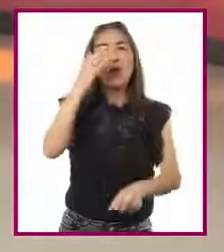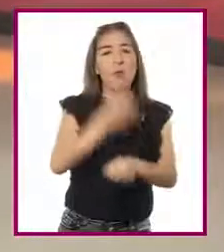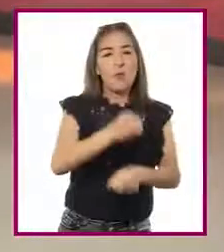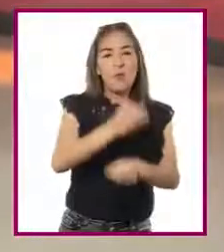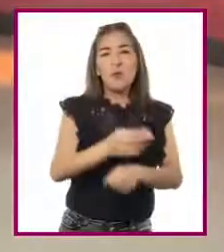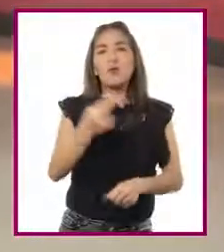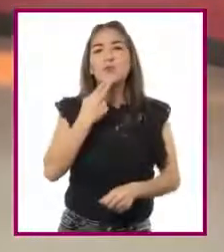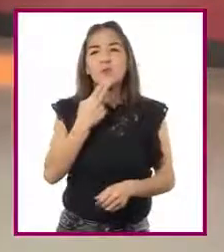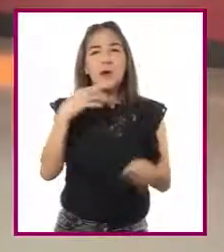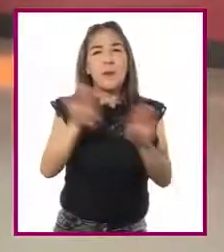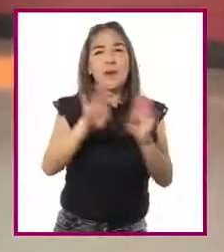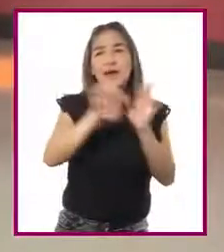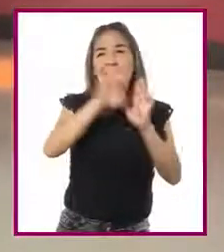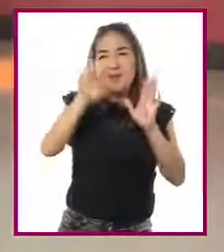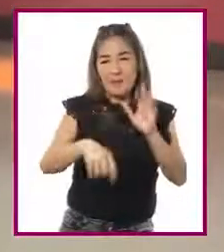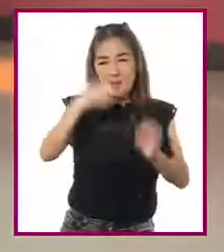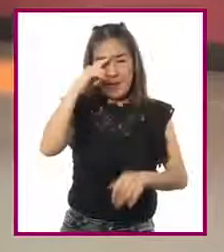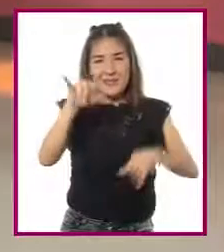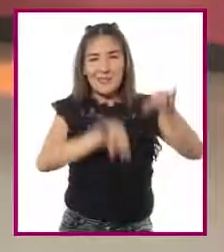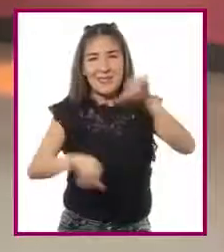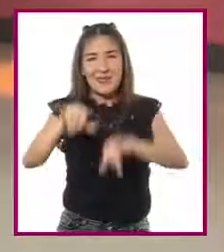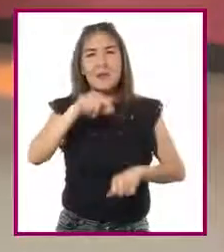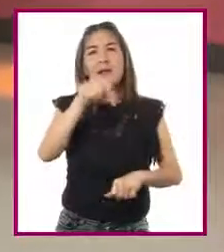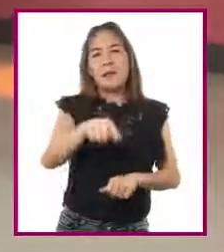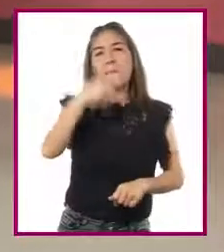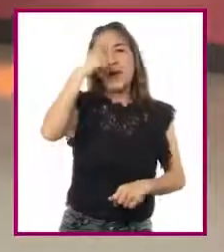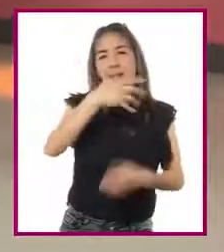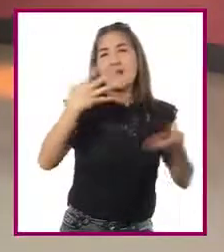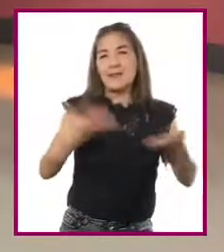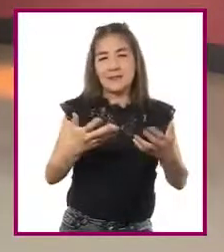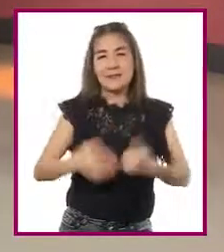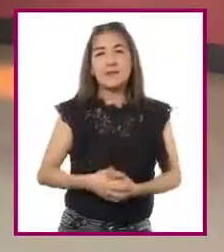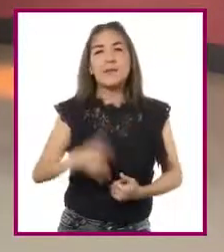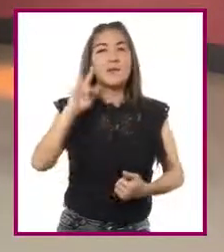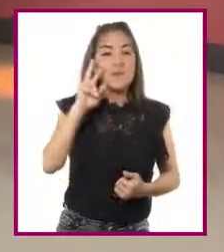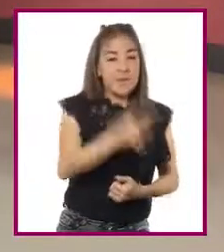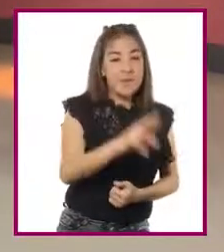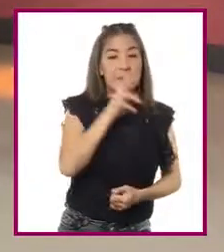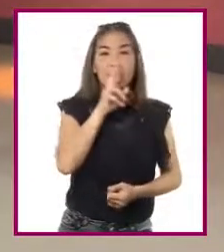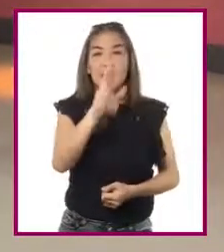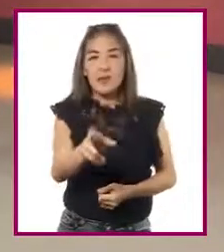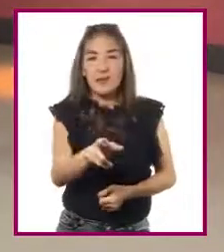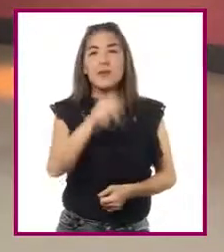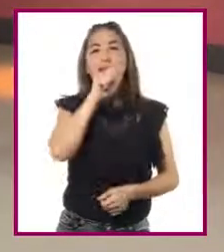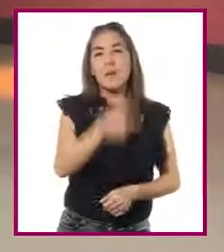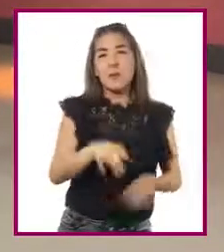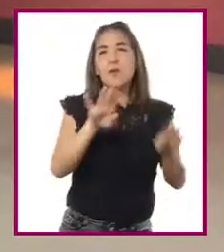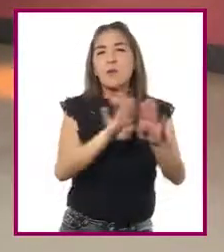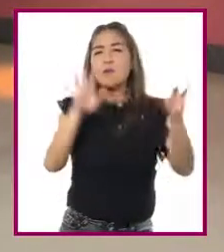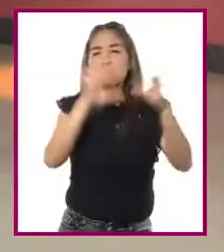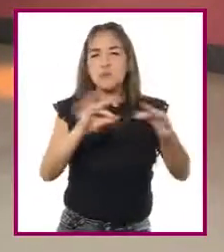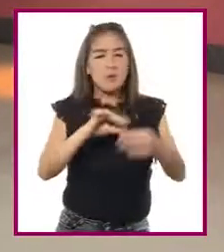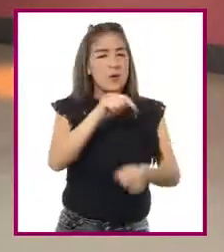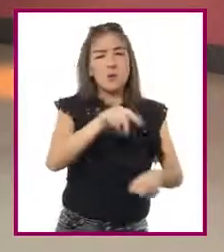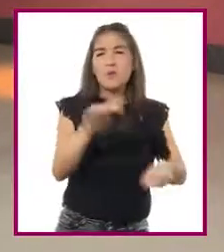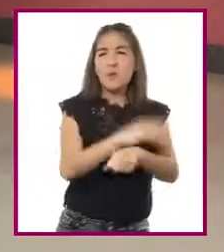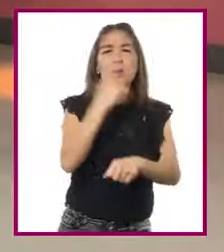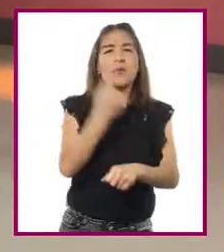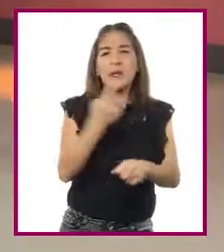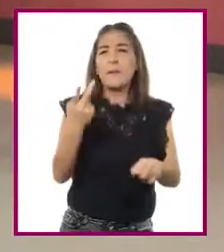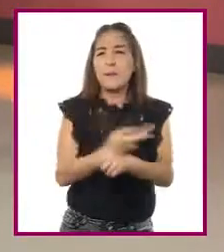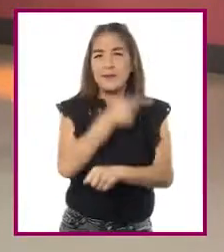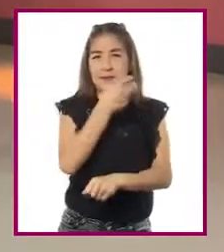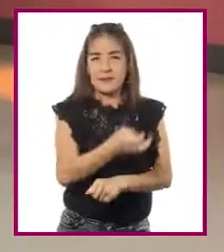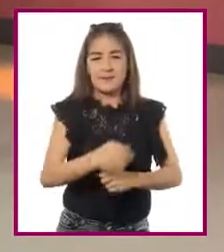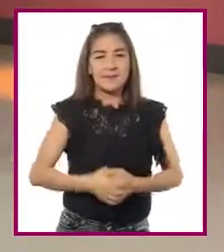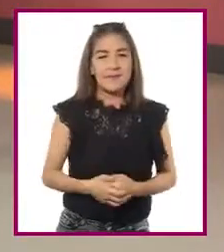el uso de simuladores permite desarrollar actividades experimentales, observar los resultados obtenidos y argumentar por qué ocurren. Observen